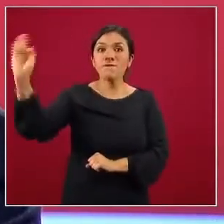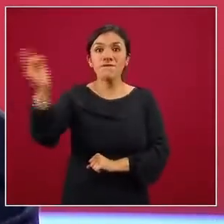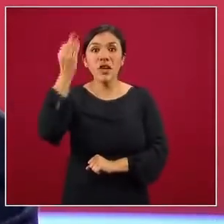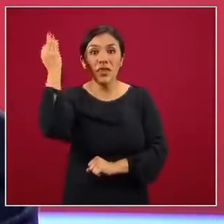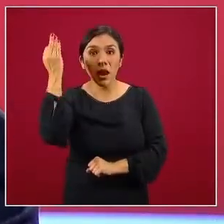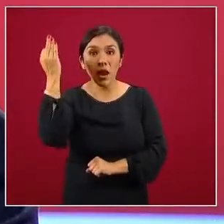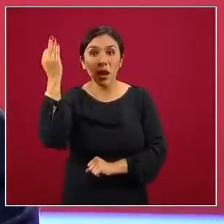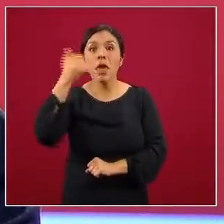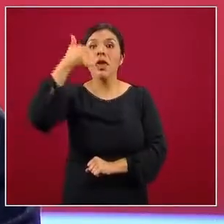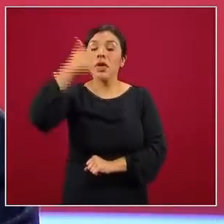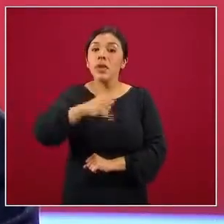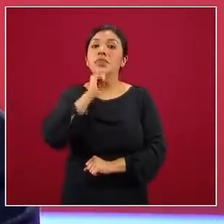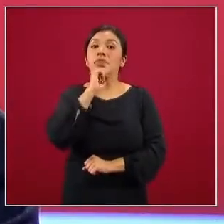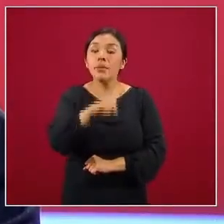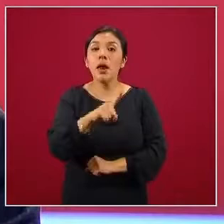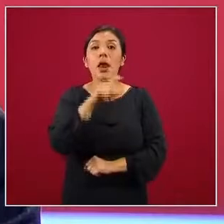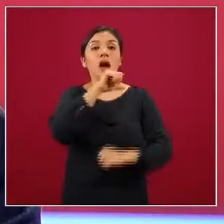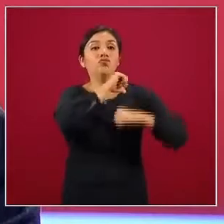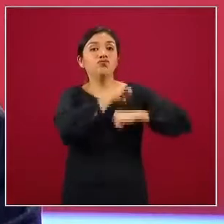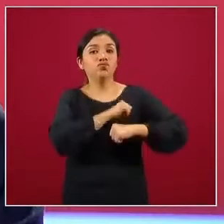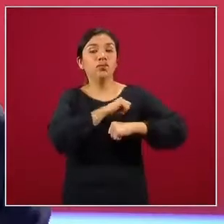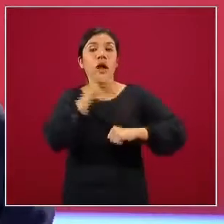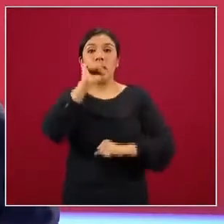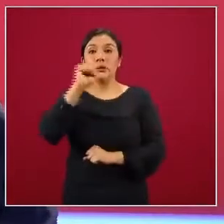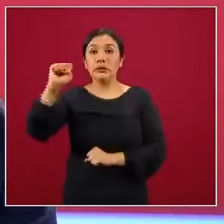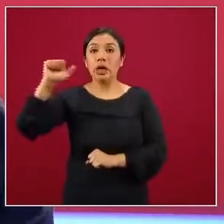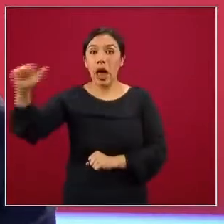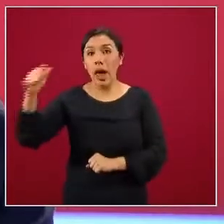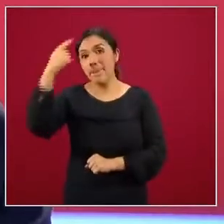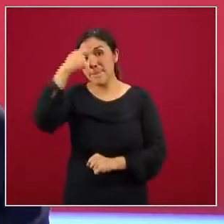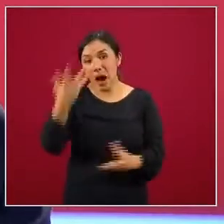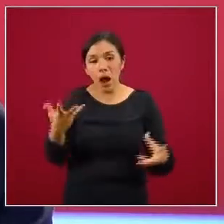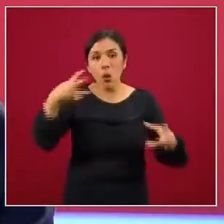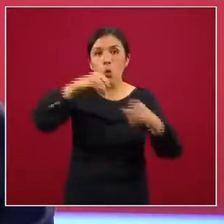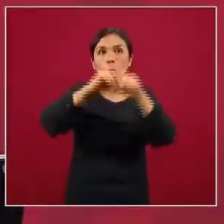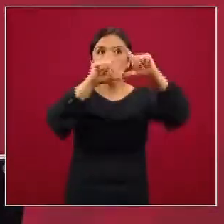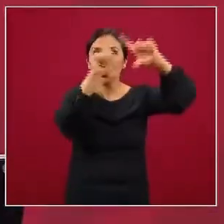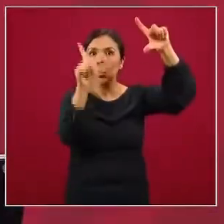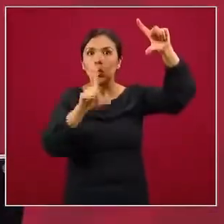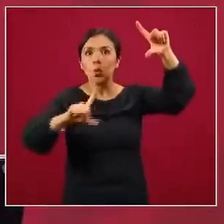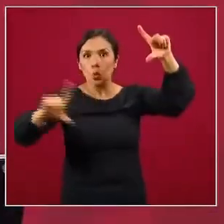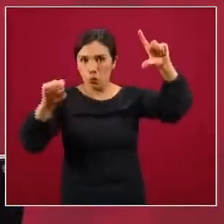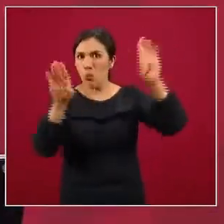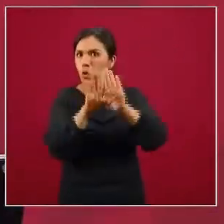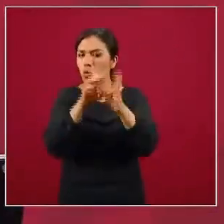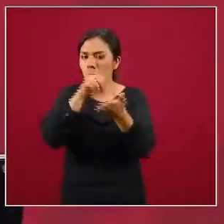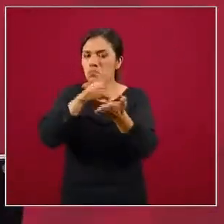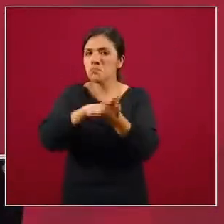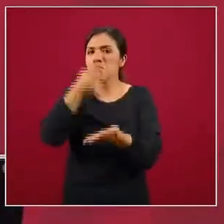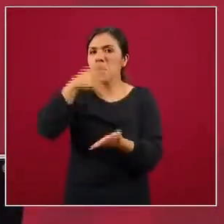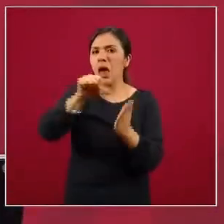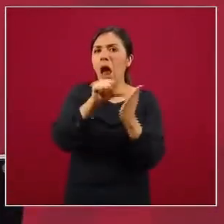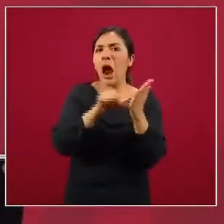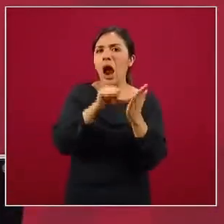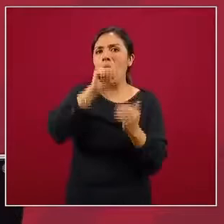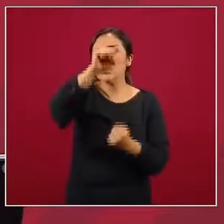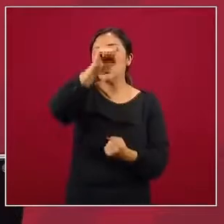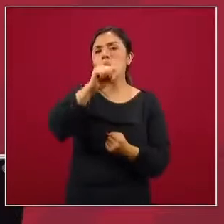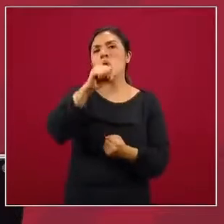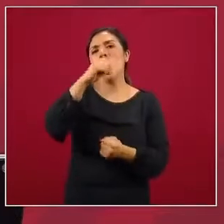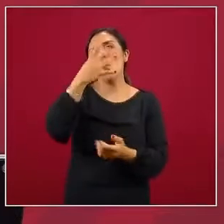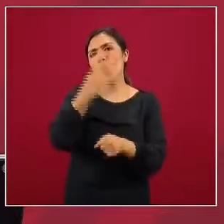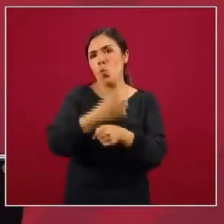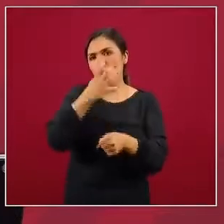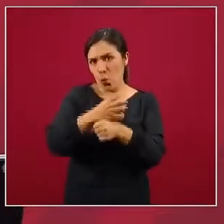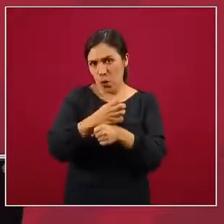en tanto la autoridad sanitaria es la Secretaría de Salud para el conjunto del país, como lo establece el artículo 4 de la Ley General de Salud.